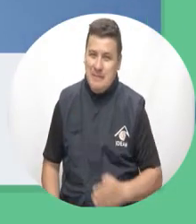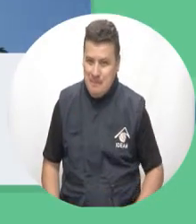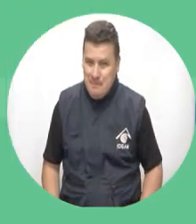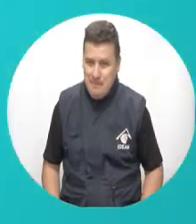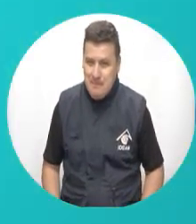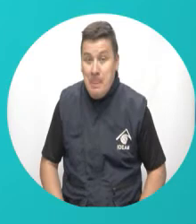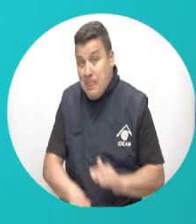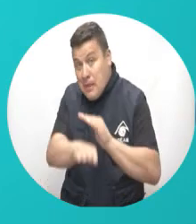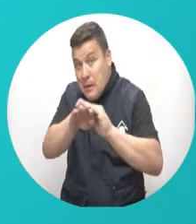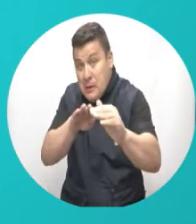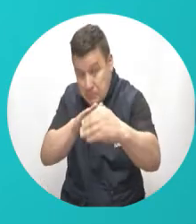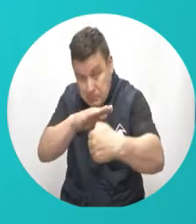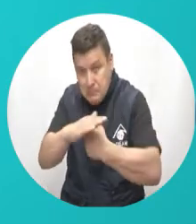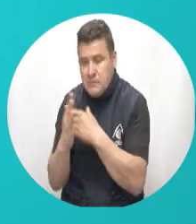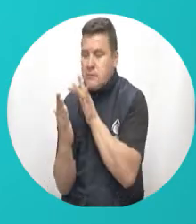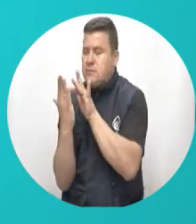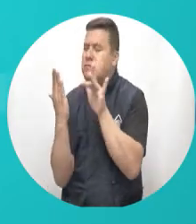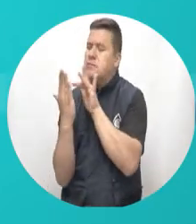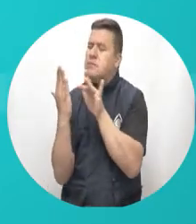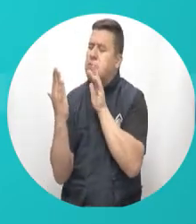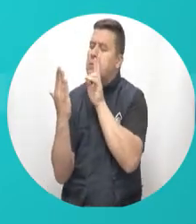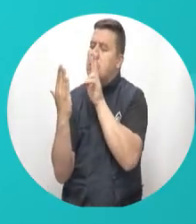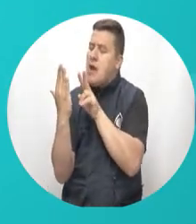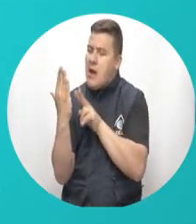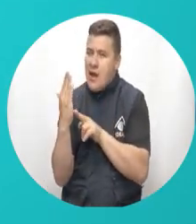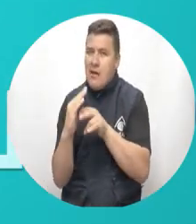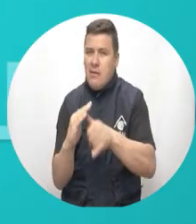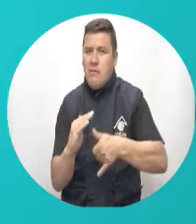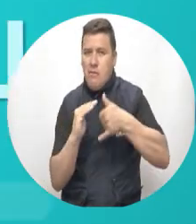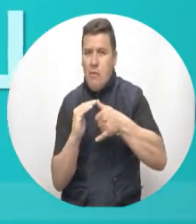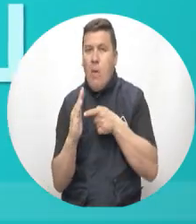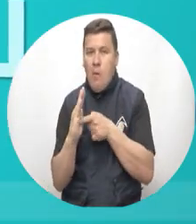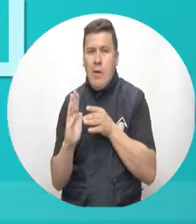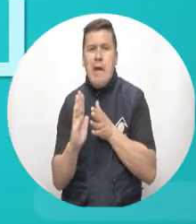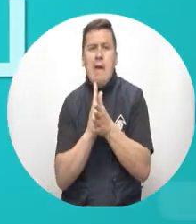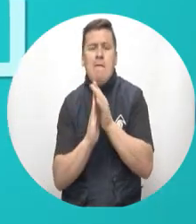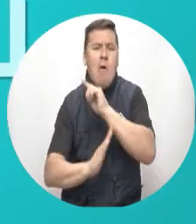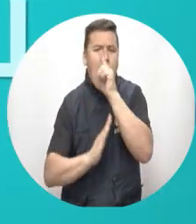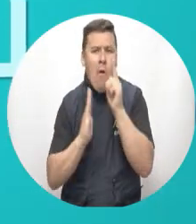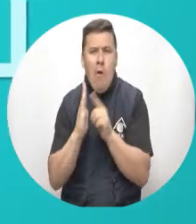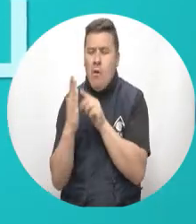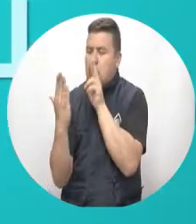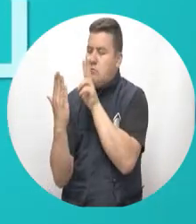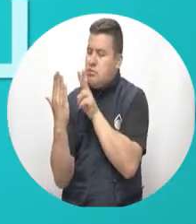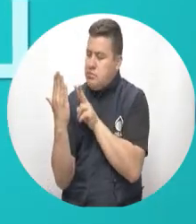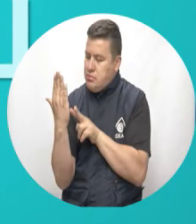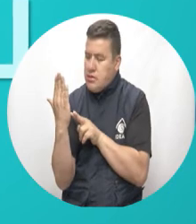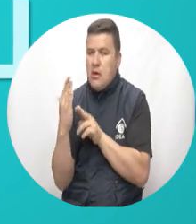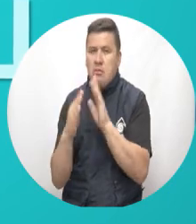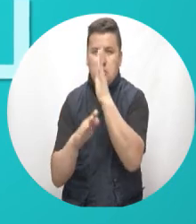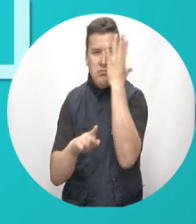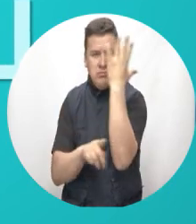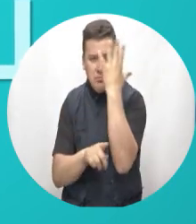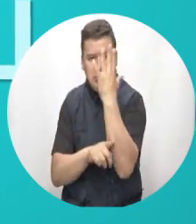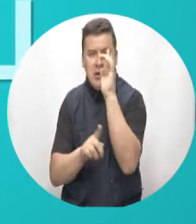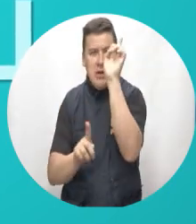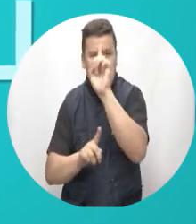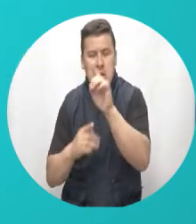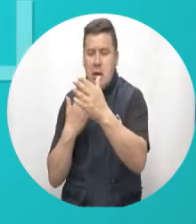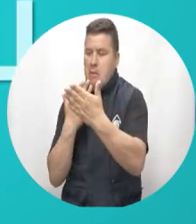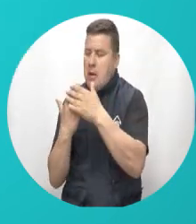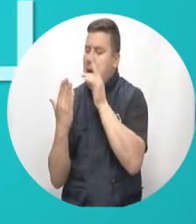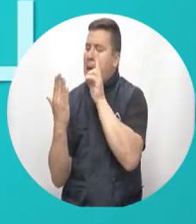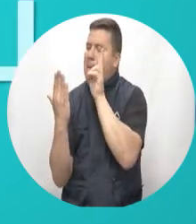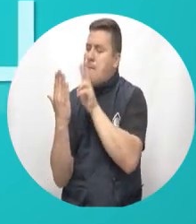www.idean.gov.co. Te invitamos a consultar la aplicación Mi Pronóstico del IDEAN. Ahora con información sobre deforestación, rayos,